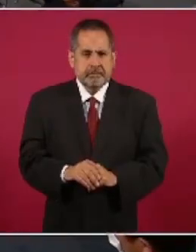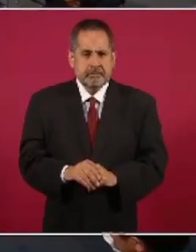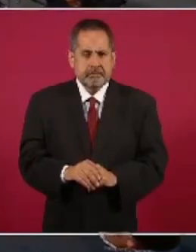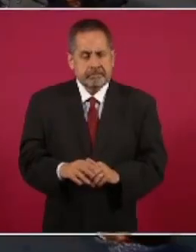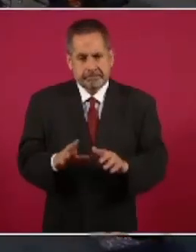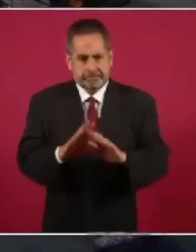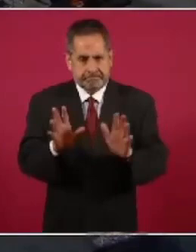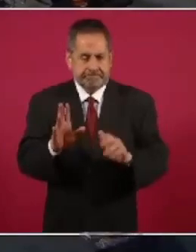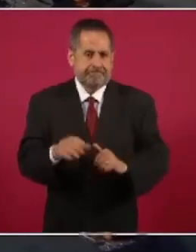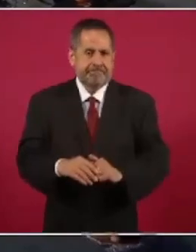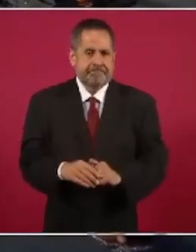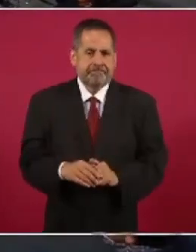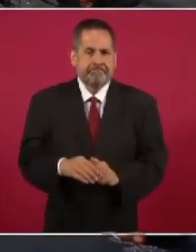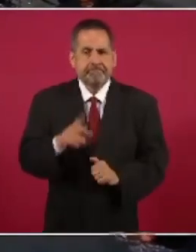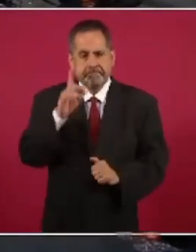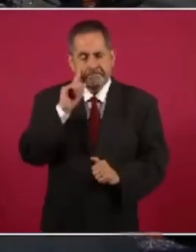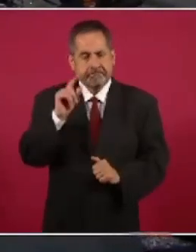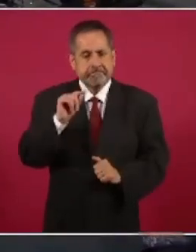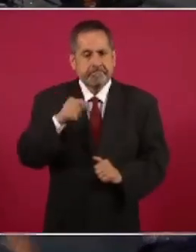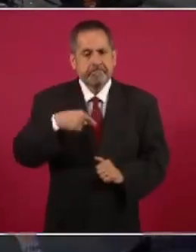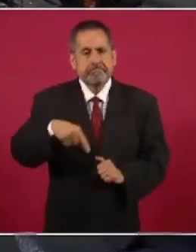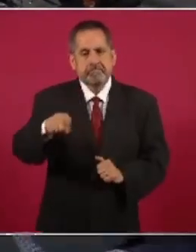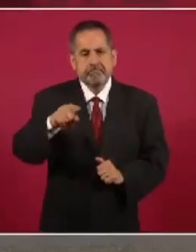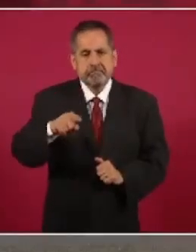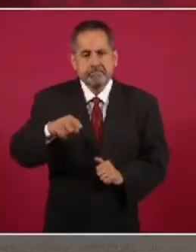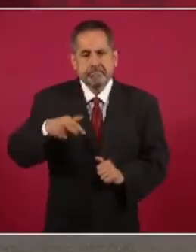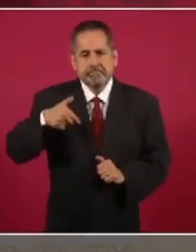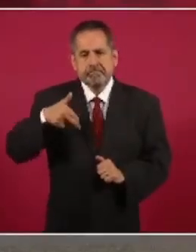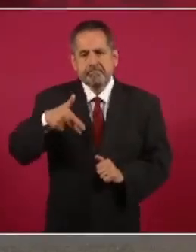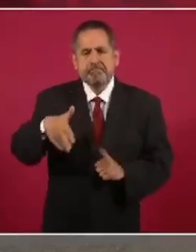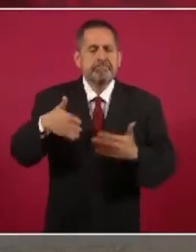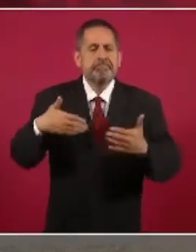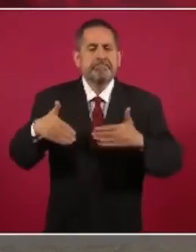Ya vamos a caminar.